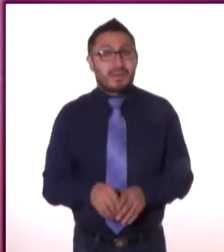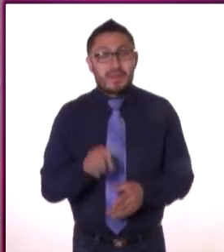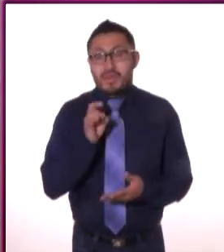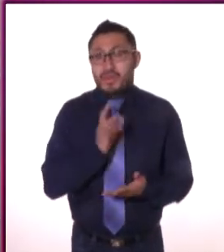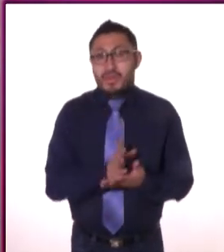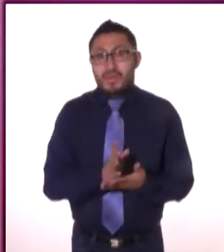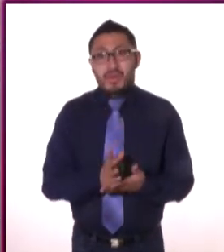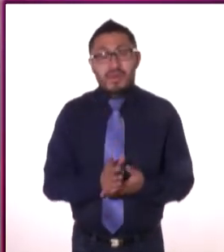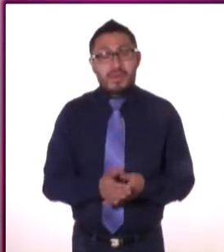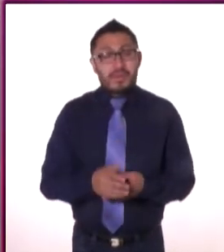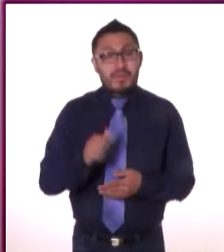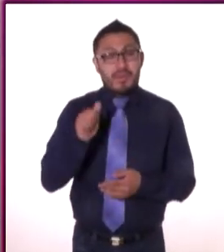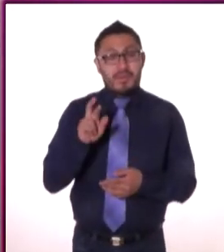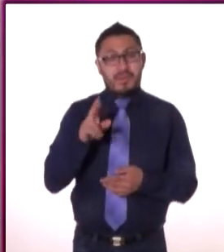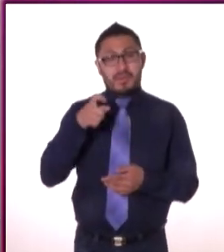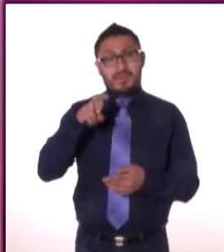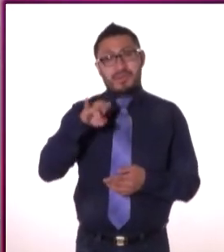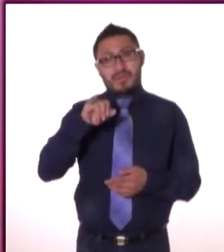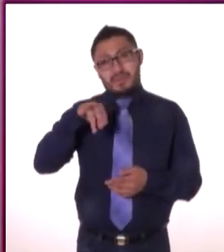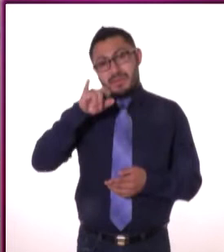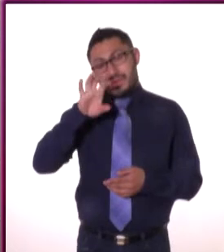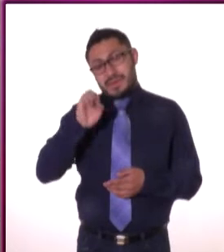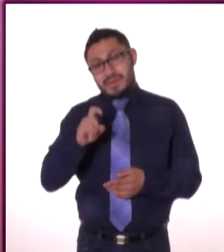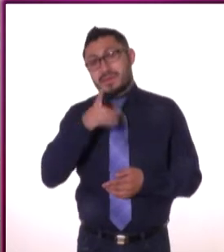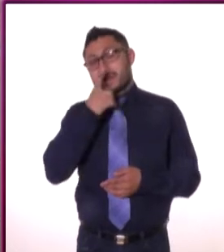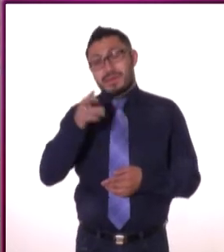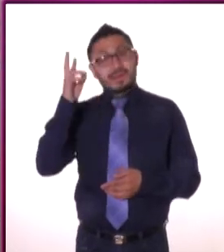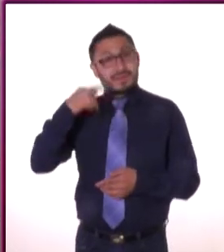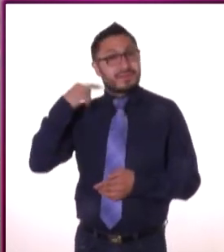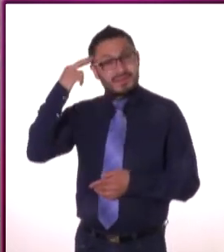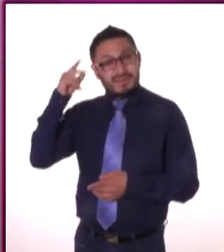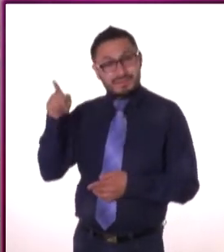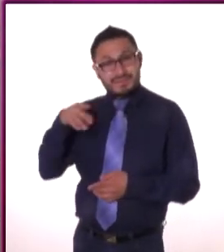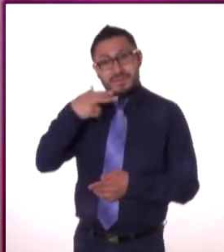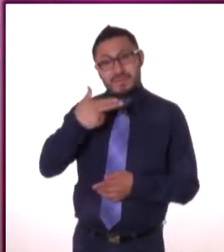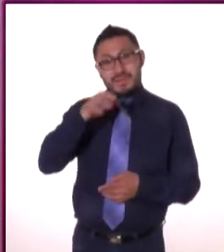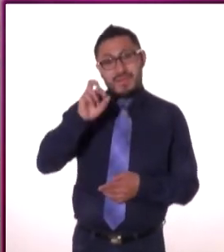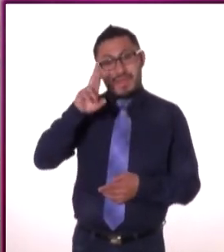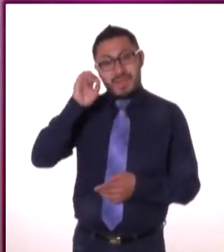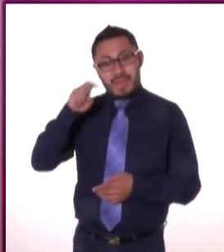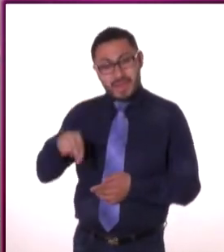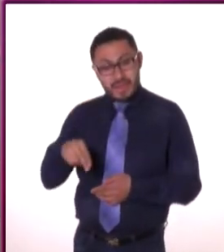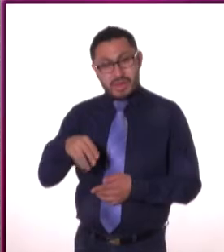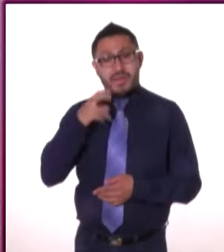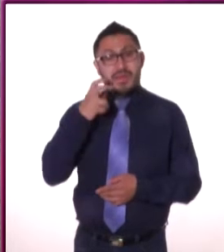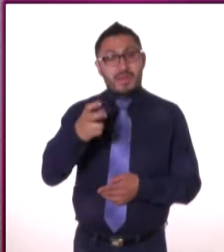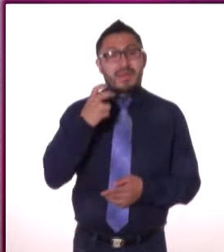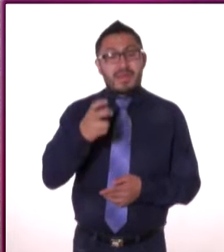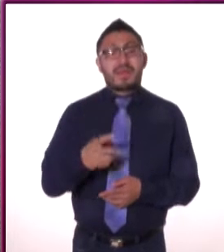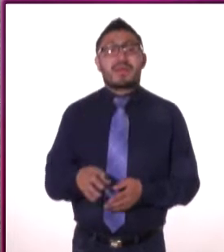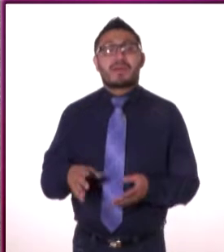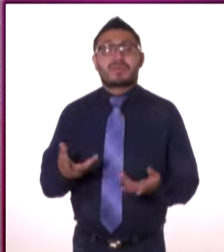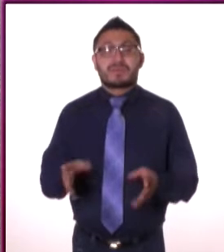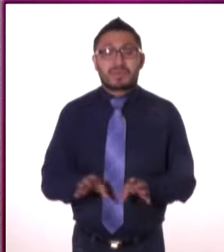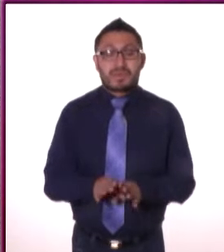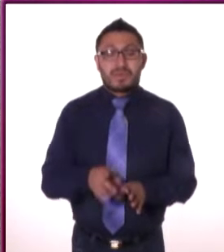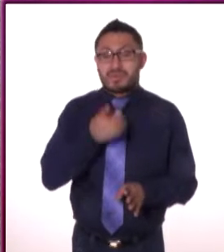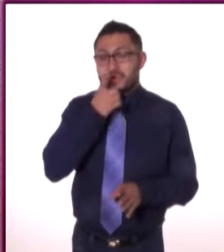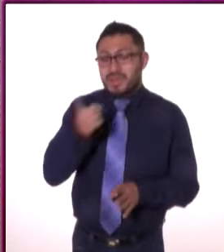Bueno, con eso, simple y sencillamente, Arquímedes se dirige al rey, precisamente Herón, y con